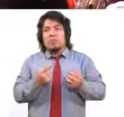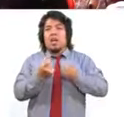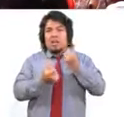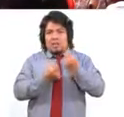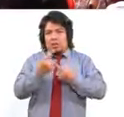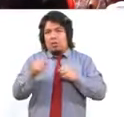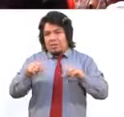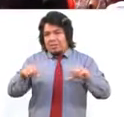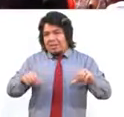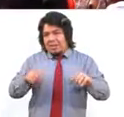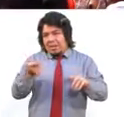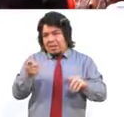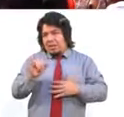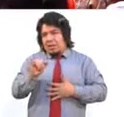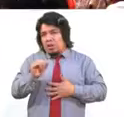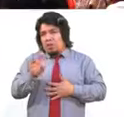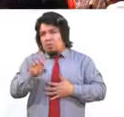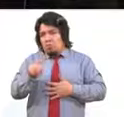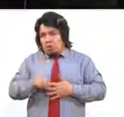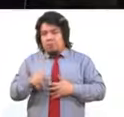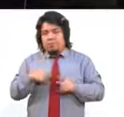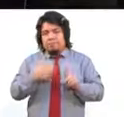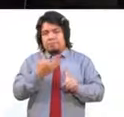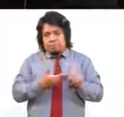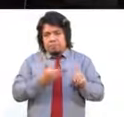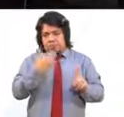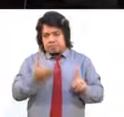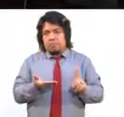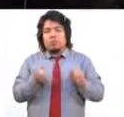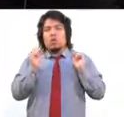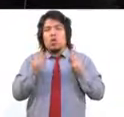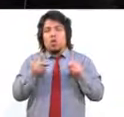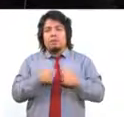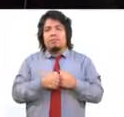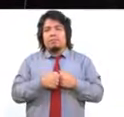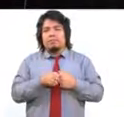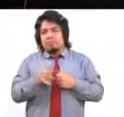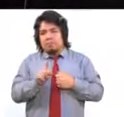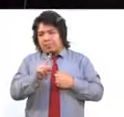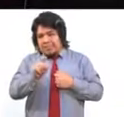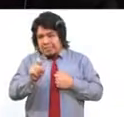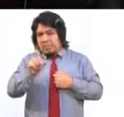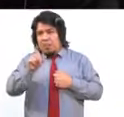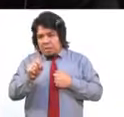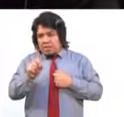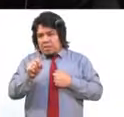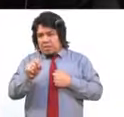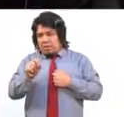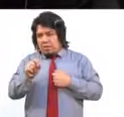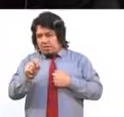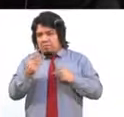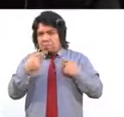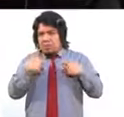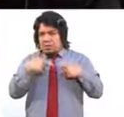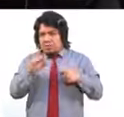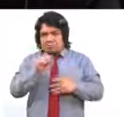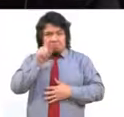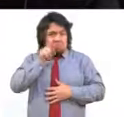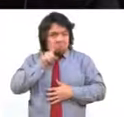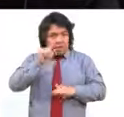el juez, ¿eh? Están protegidas. Fiscal, entonces se puede decir que estas son alrededor 120 casos de que se arrepienten las mujeres y ya